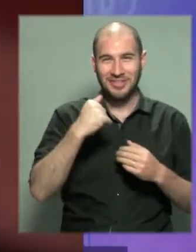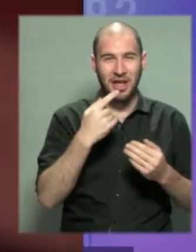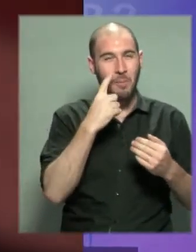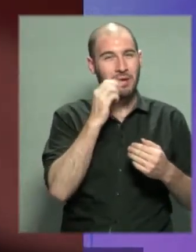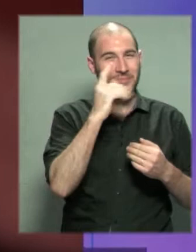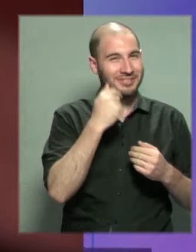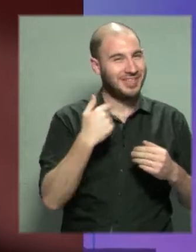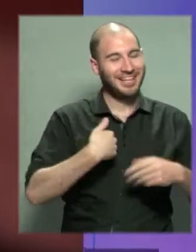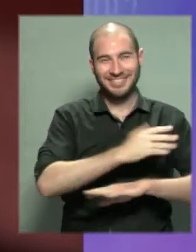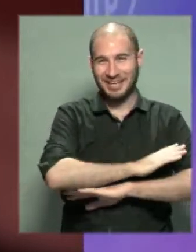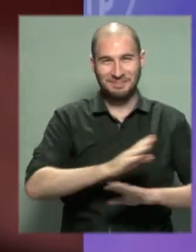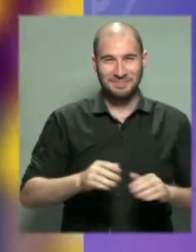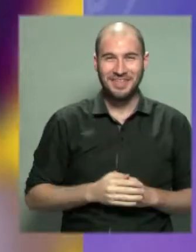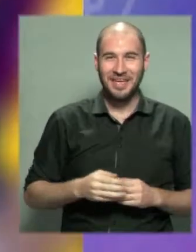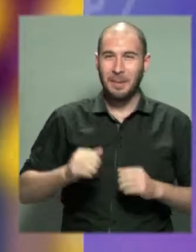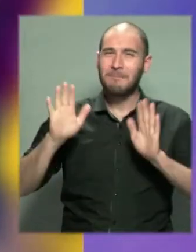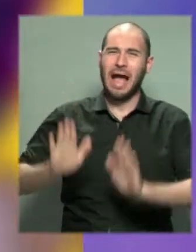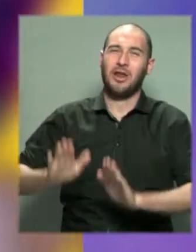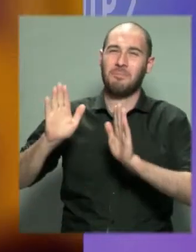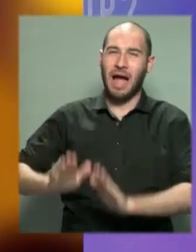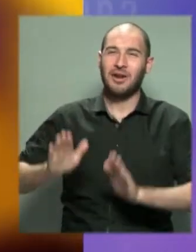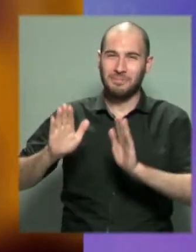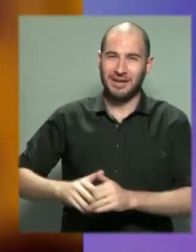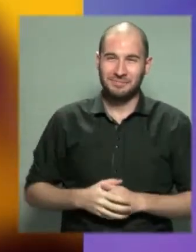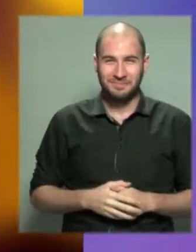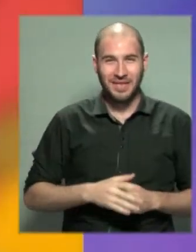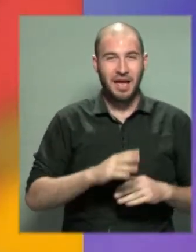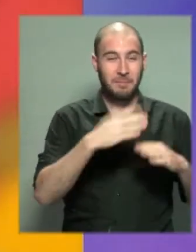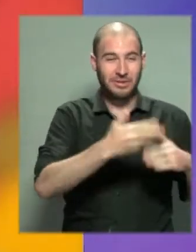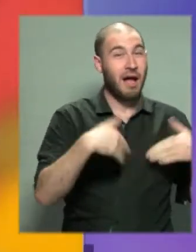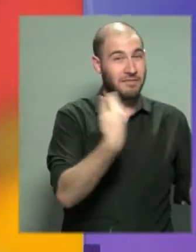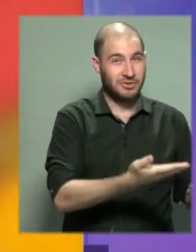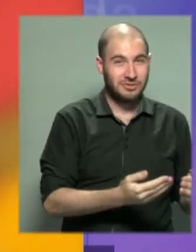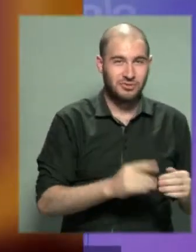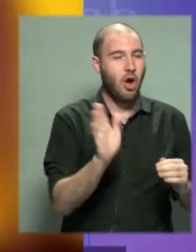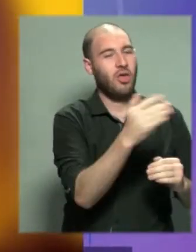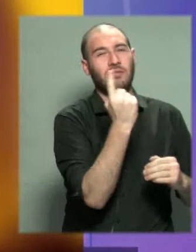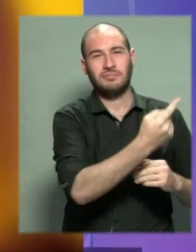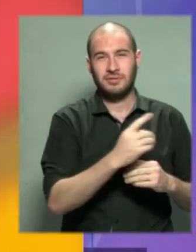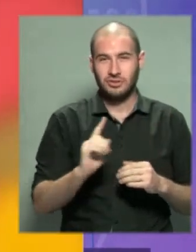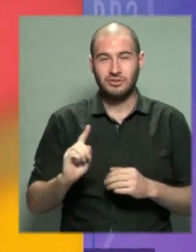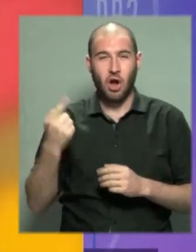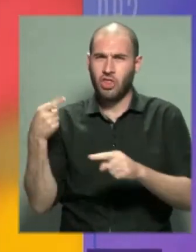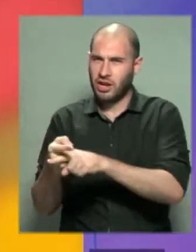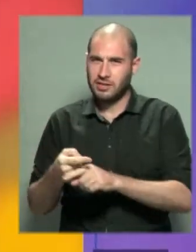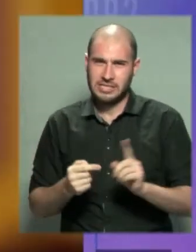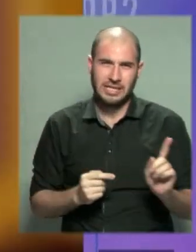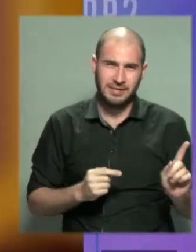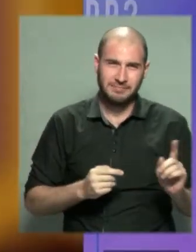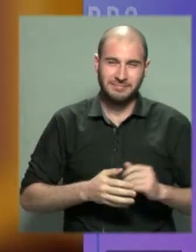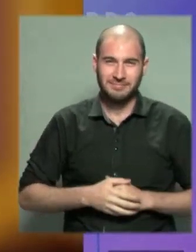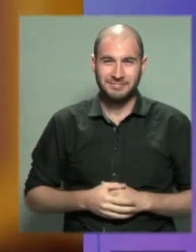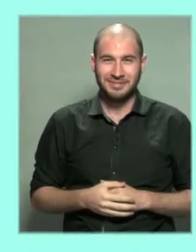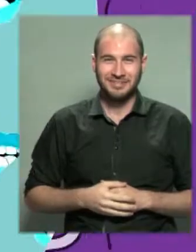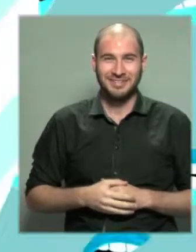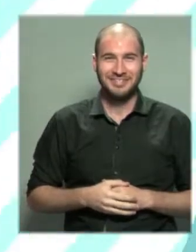señor Burns y ya me cansé. ¡Huelga, huelga, huelga, huelga! Los que estén a favor. ¡Yo! Los que estén en contra. Aquí.